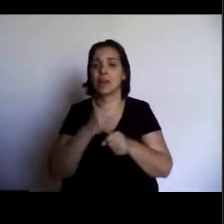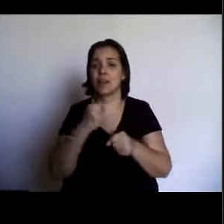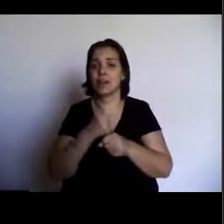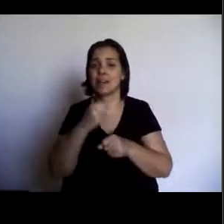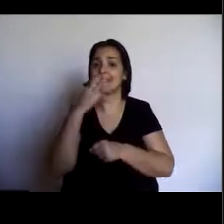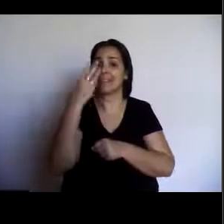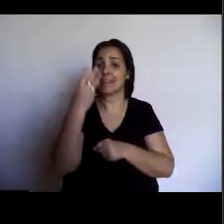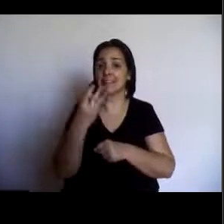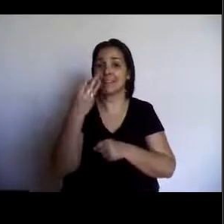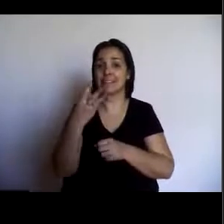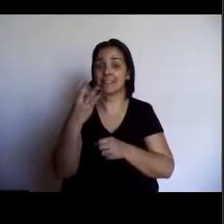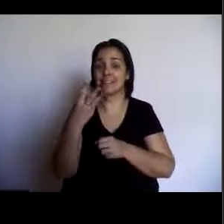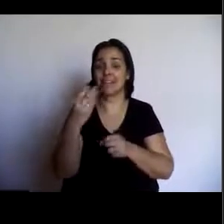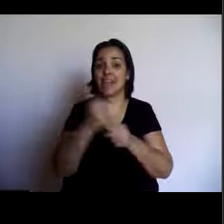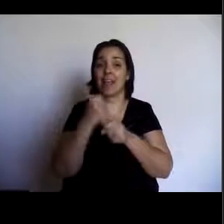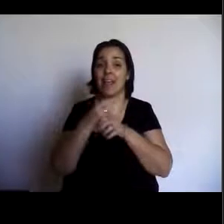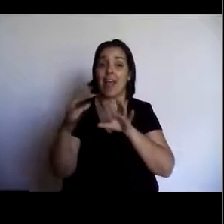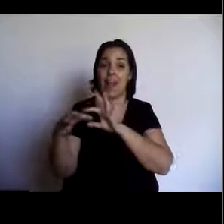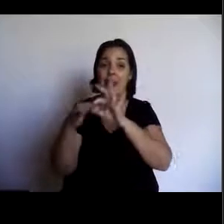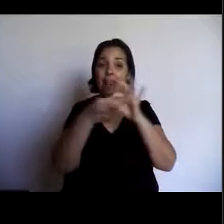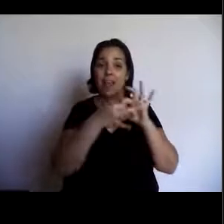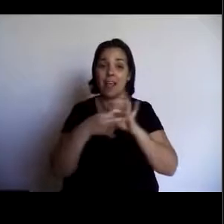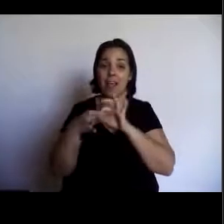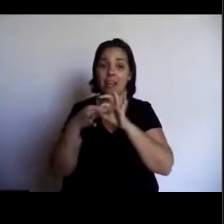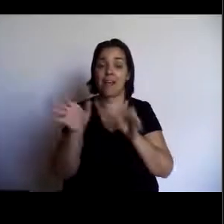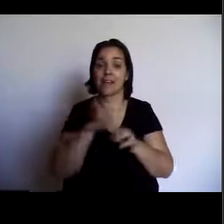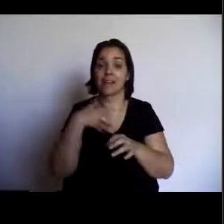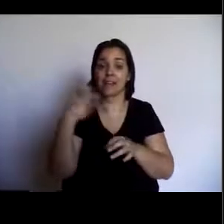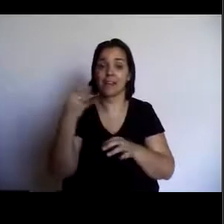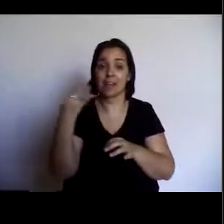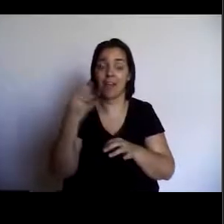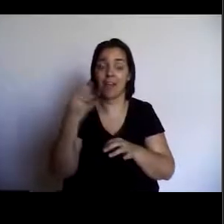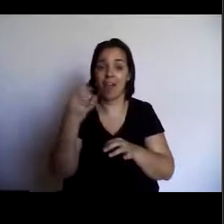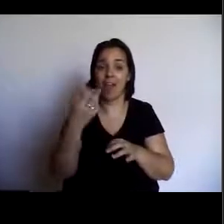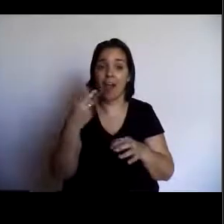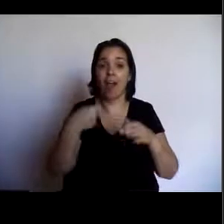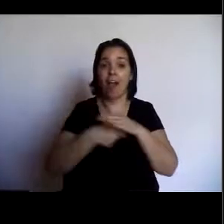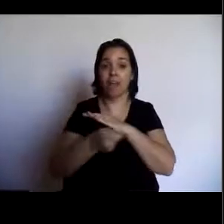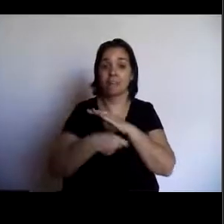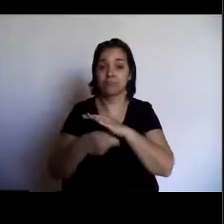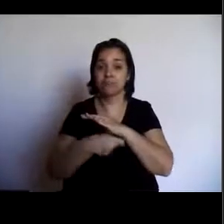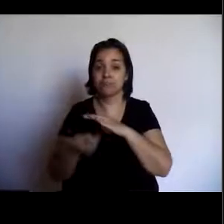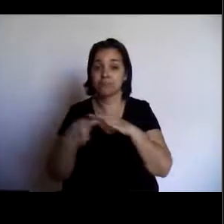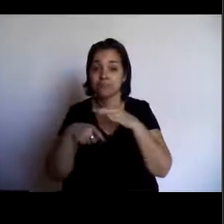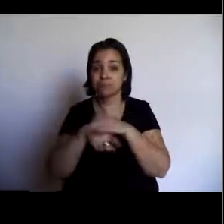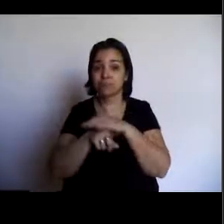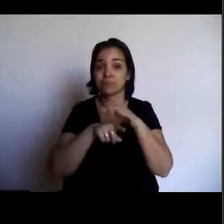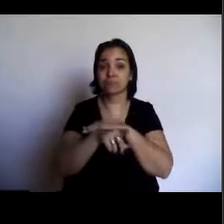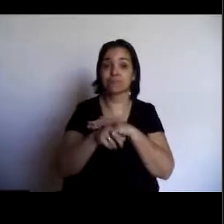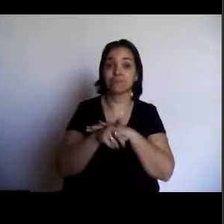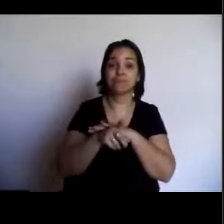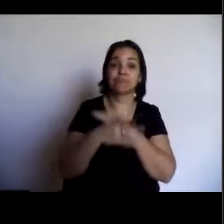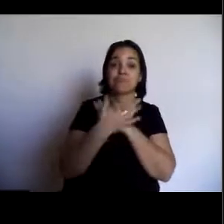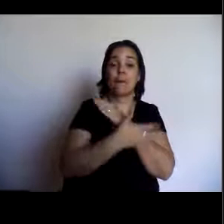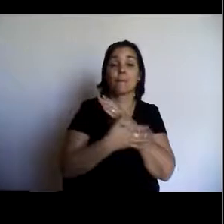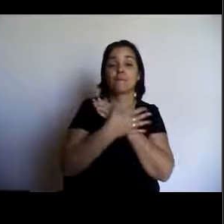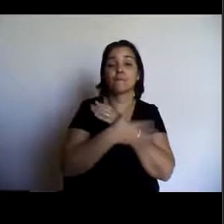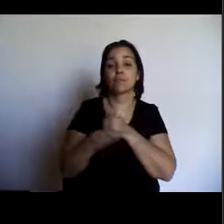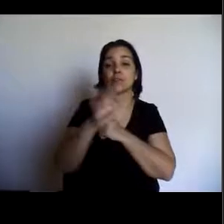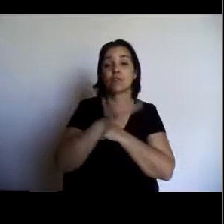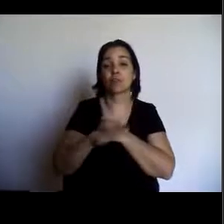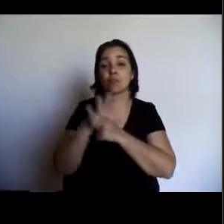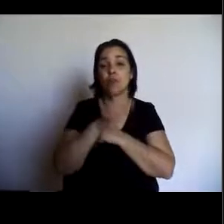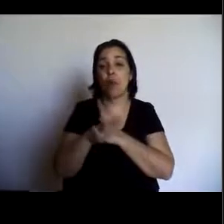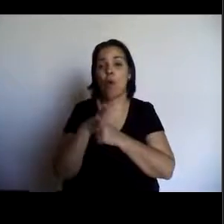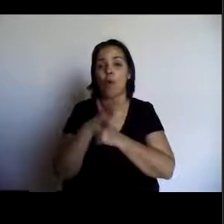tres, lo que pretendemos es desarrollar una estrategia que posicione al conjunto de la administración local como un actor importante